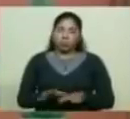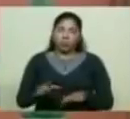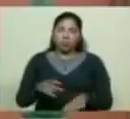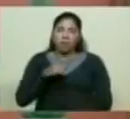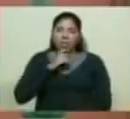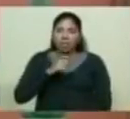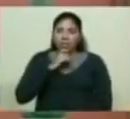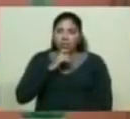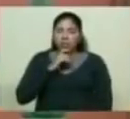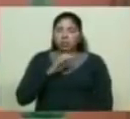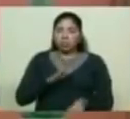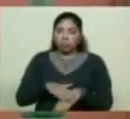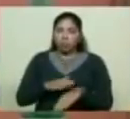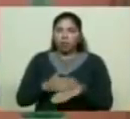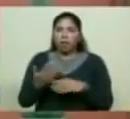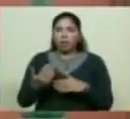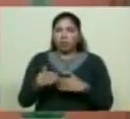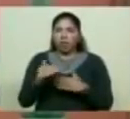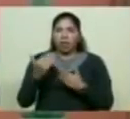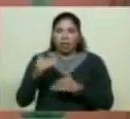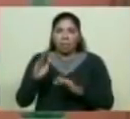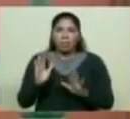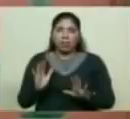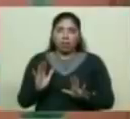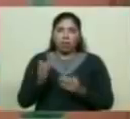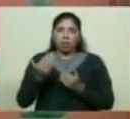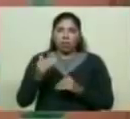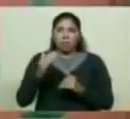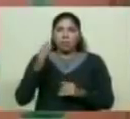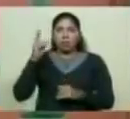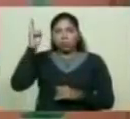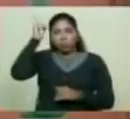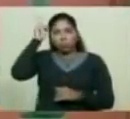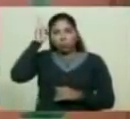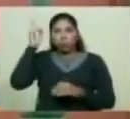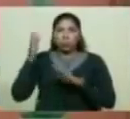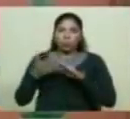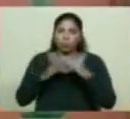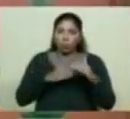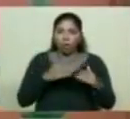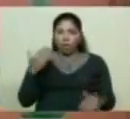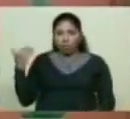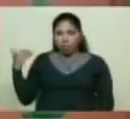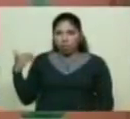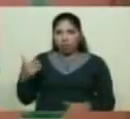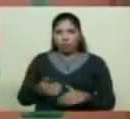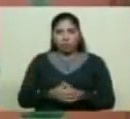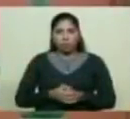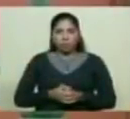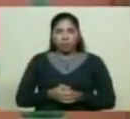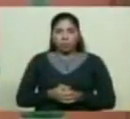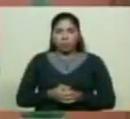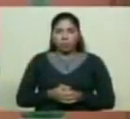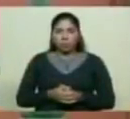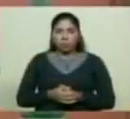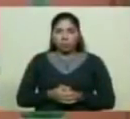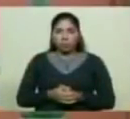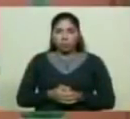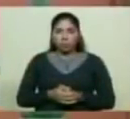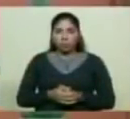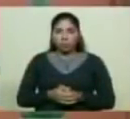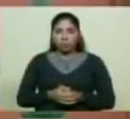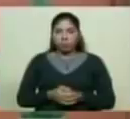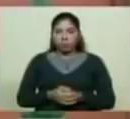ancestrales a las que nos había confinado el dominio colonial que no permitió el más mínimo